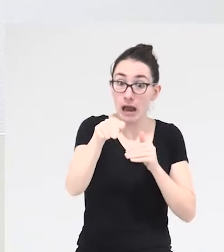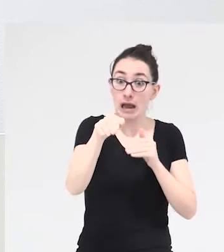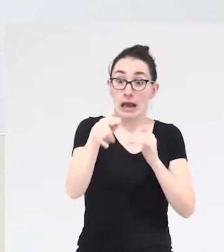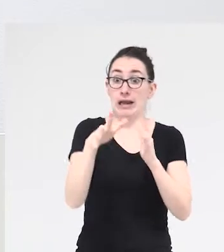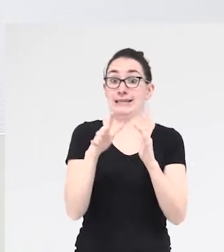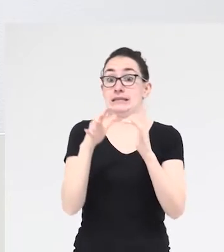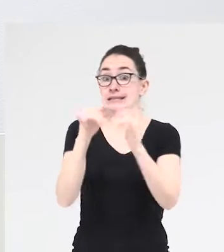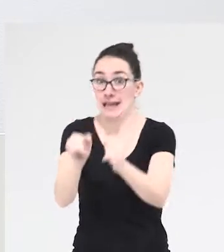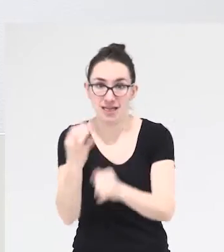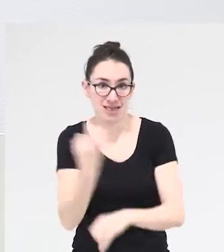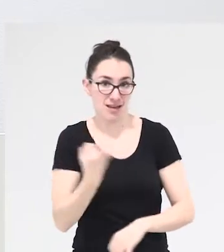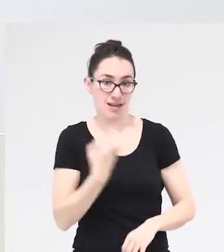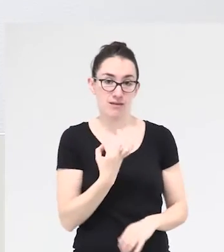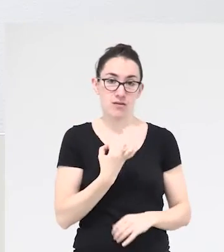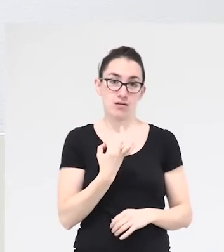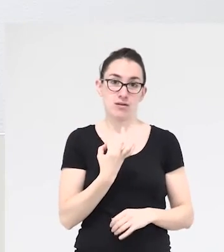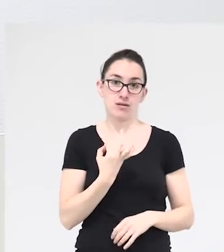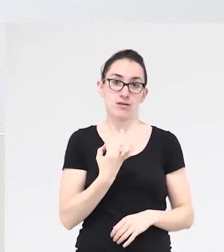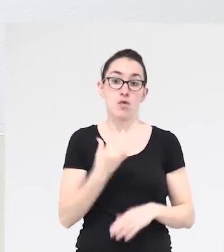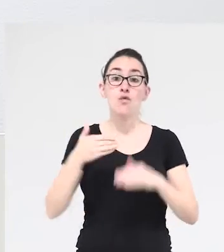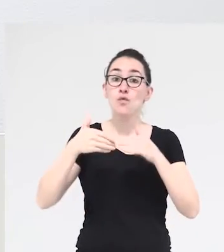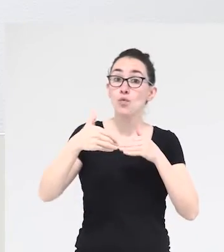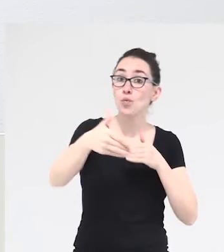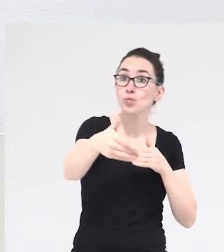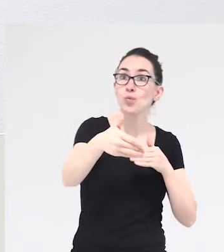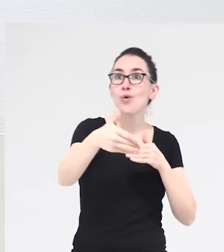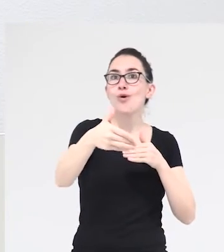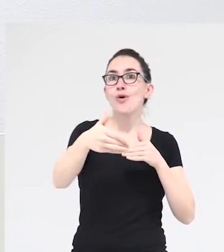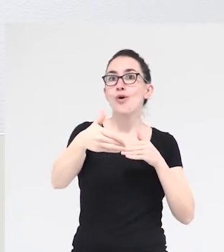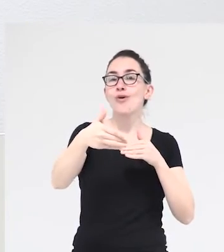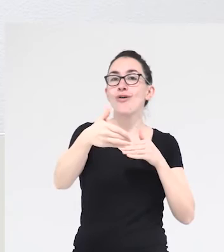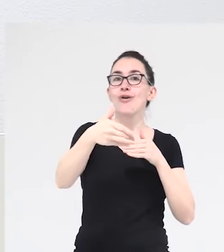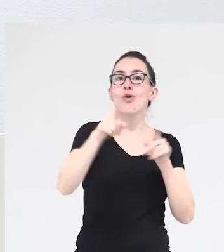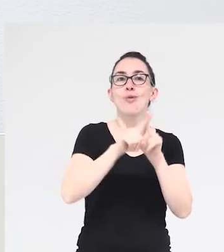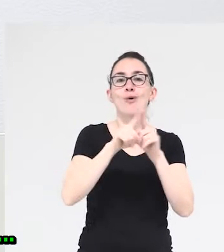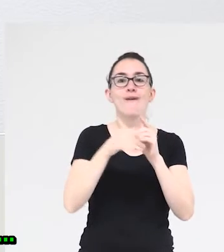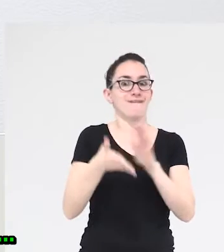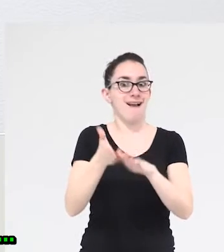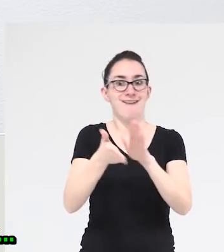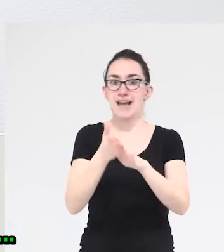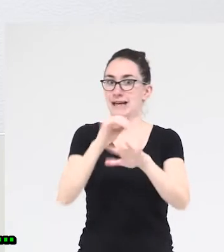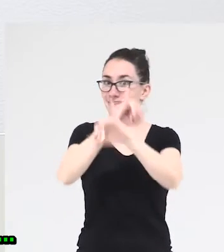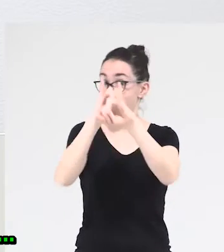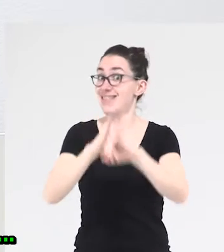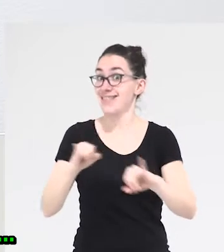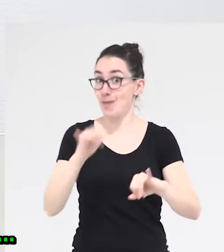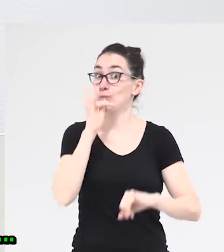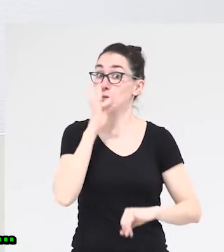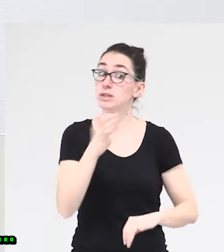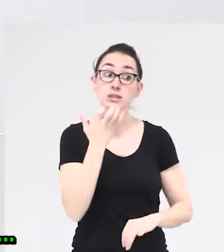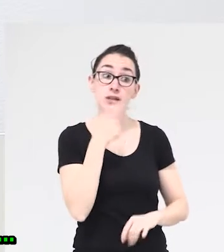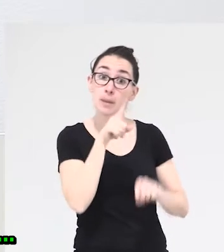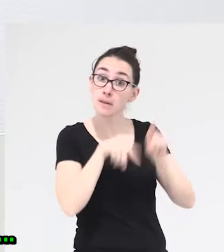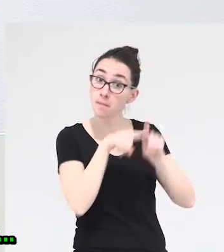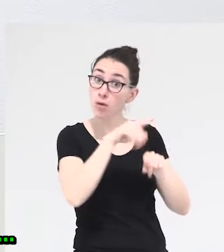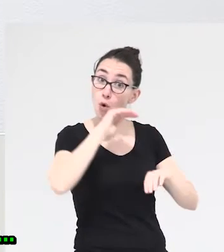a ese otro estado, ¿no? Y el futuro se convierte en promesa de felicidad si has logrado